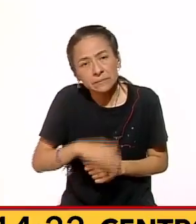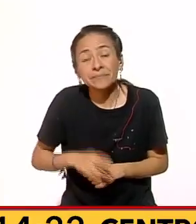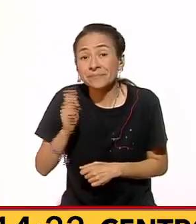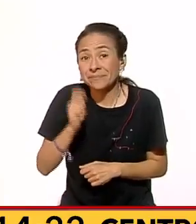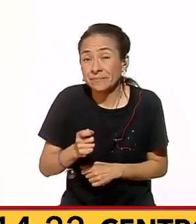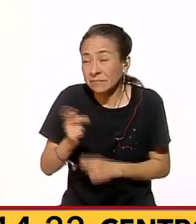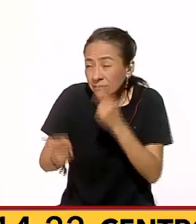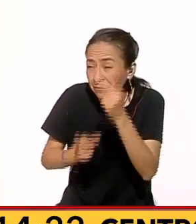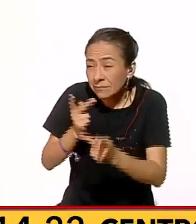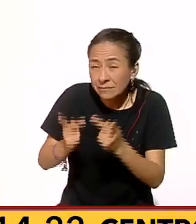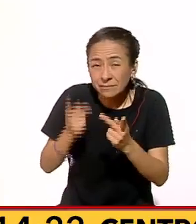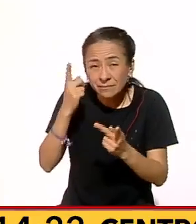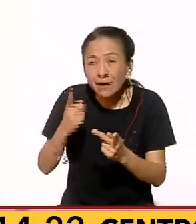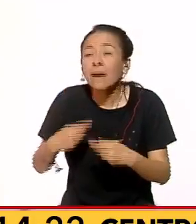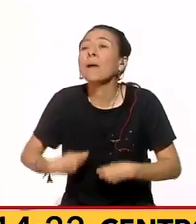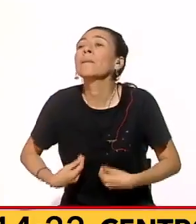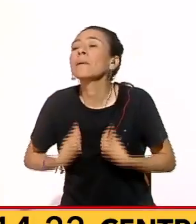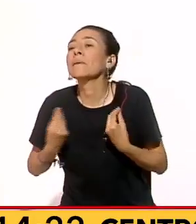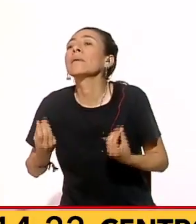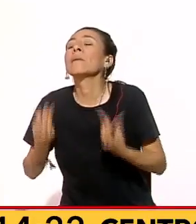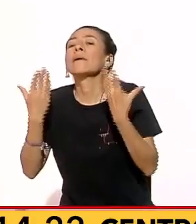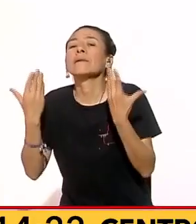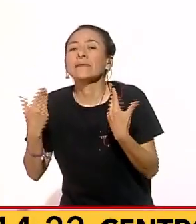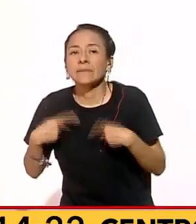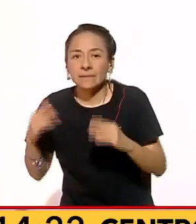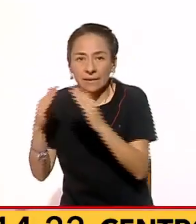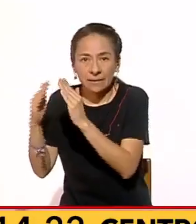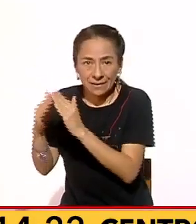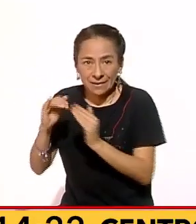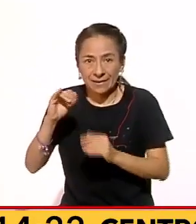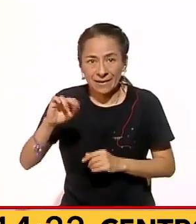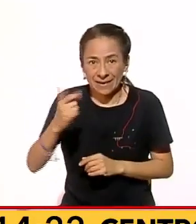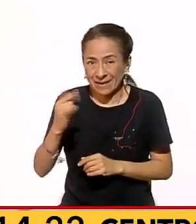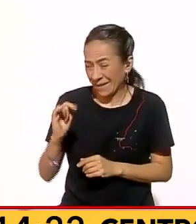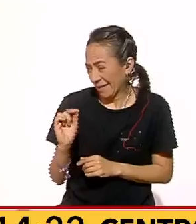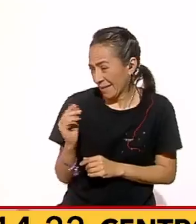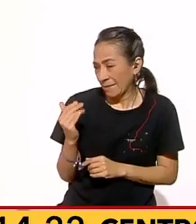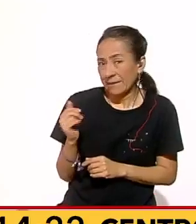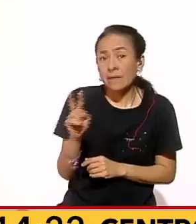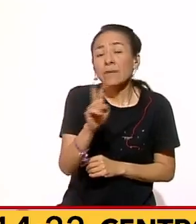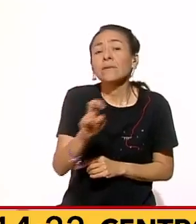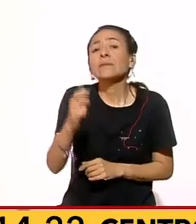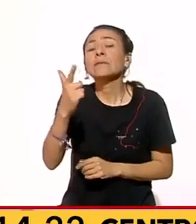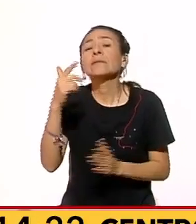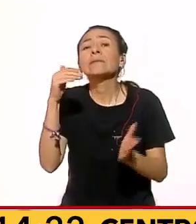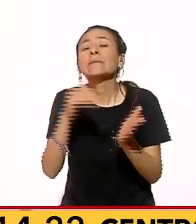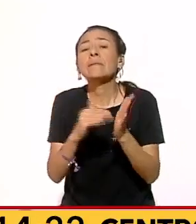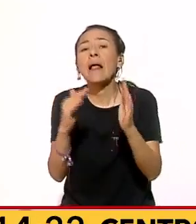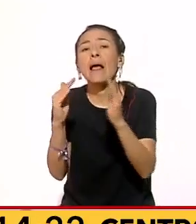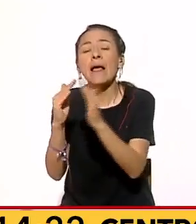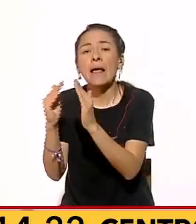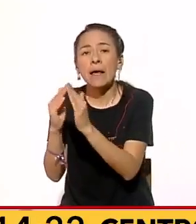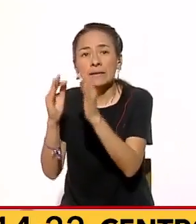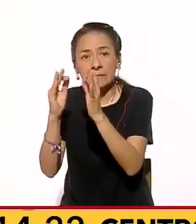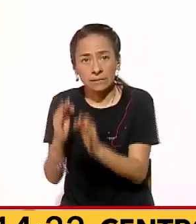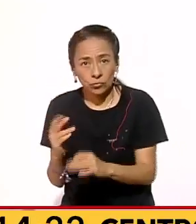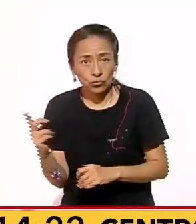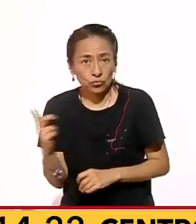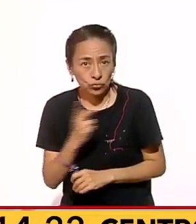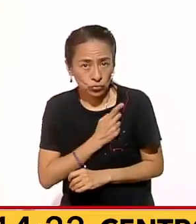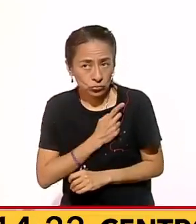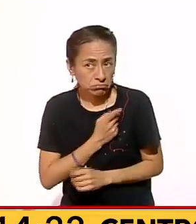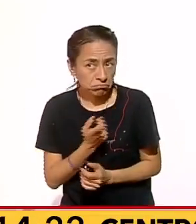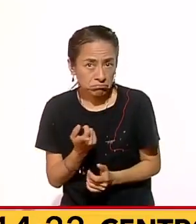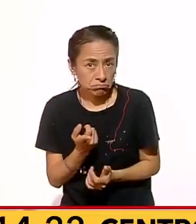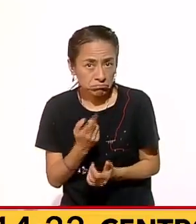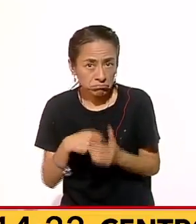población y vivienda más reciente que fue levantado por el INEGI detectó 207,000 viviendas particulares deshabitadas